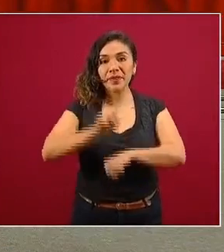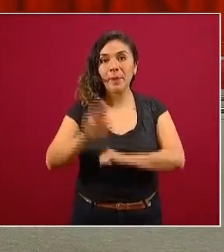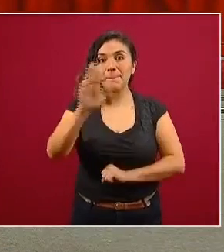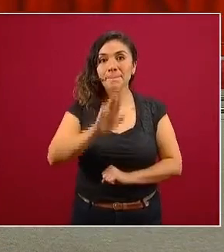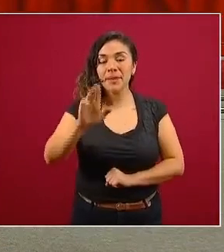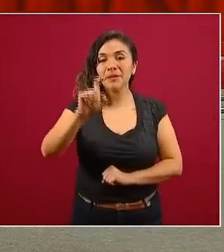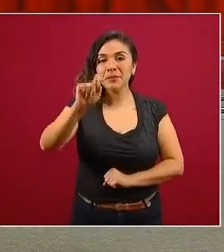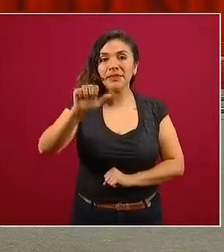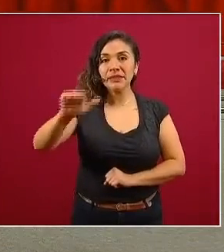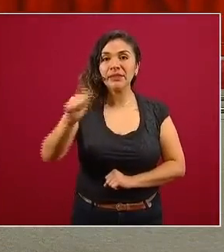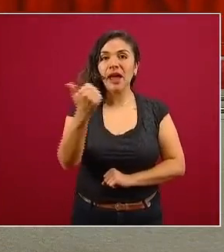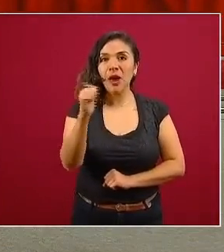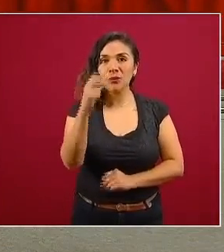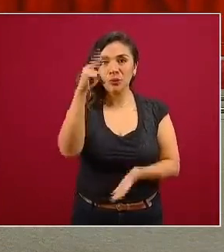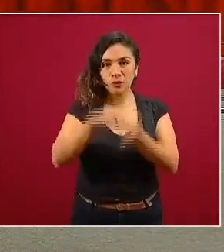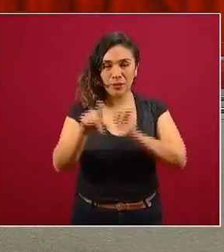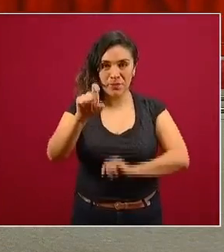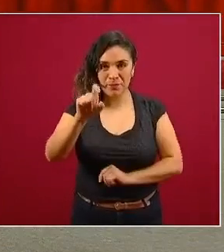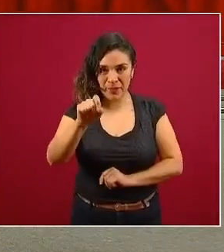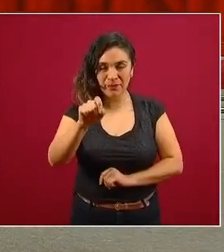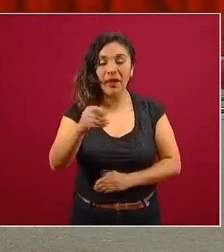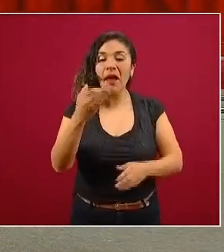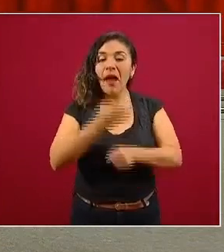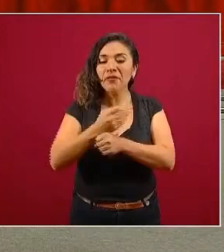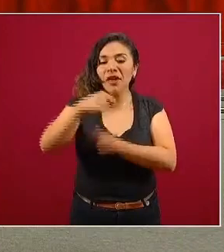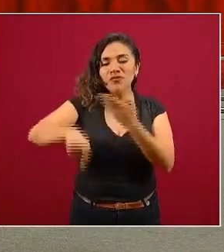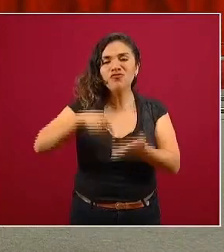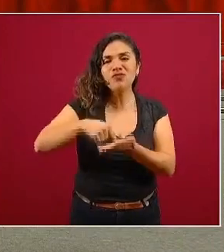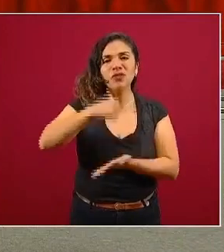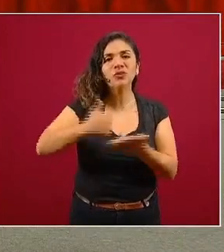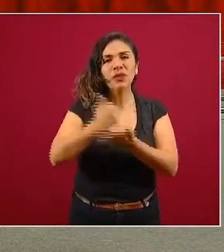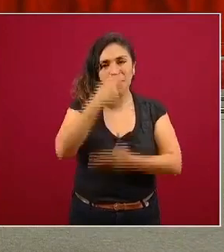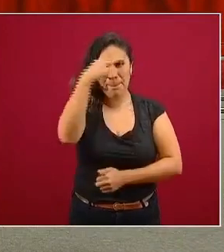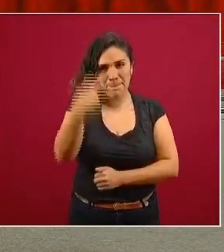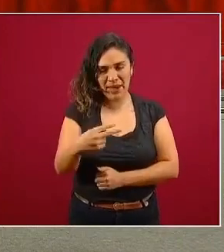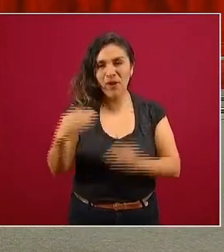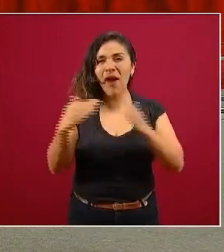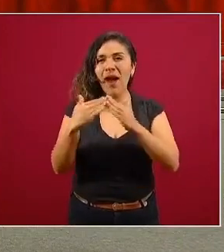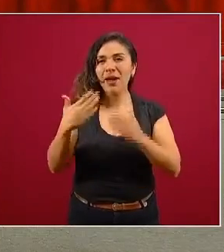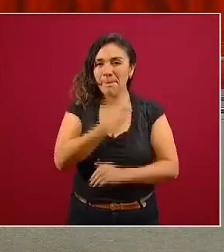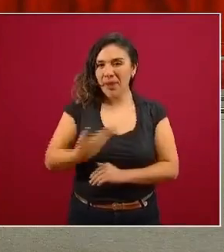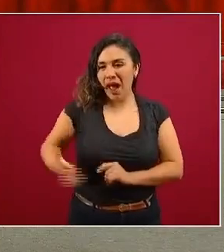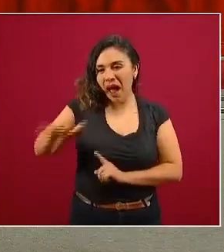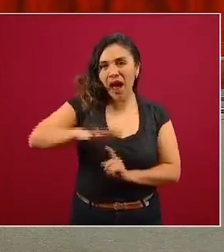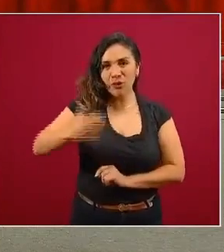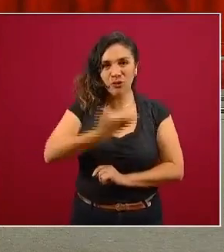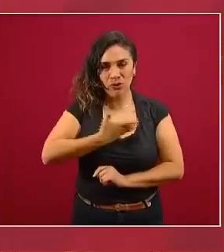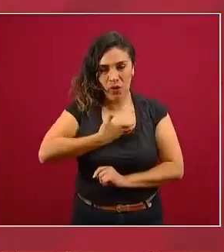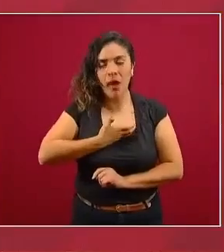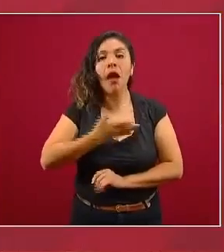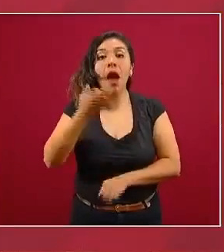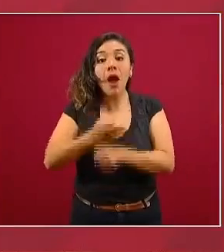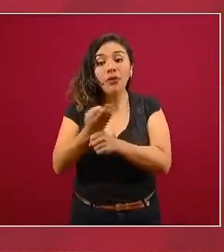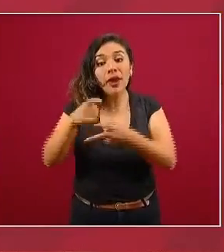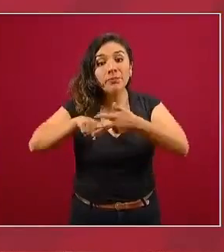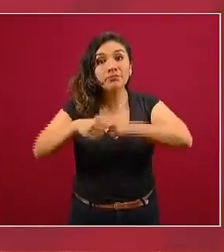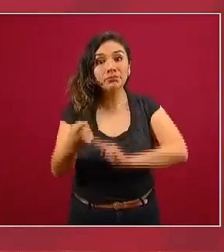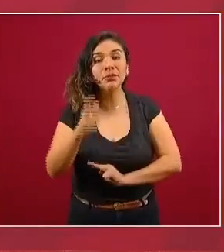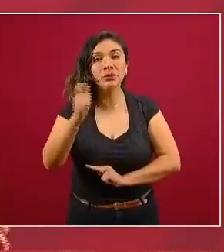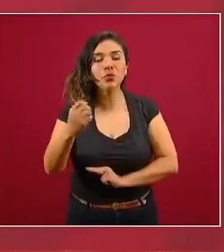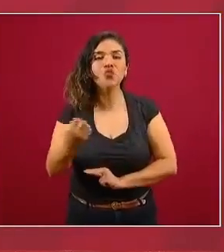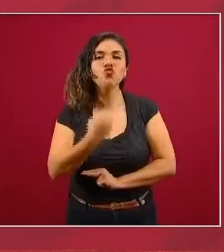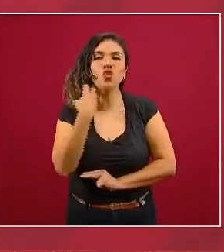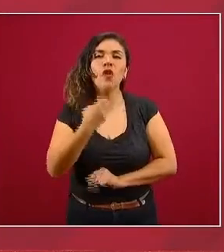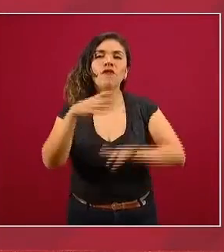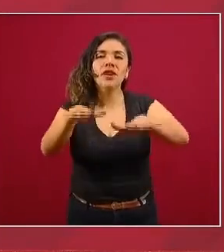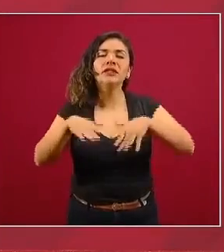miércoles 26 de agosto de 2020. Estamos en la Ciudad de México, en el Palacio Nacional, y vamos a iniciar la conferencia de